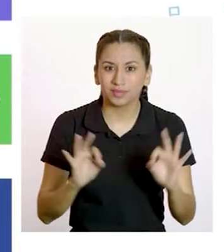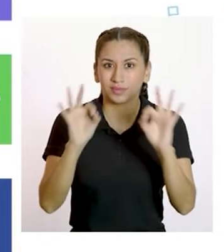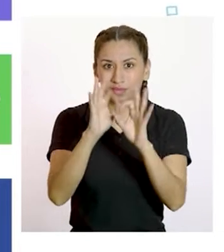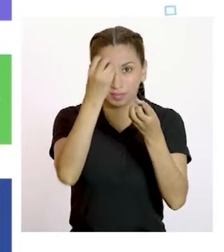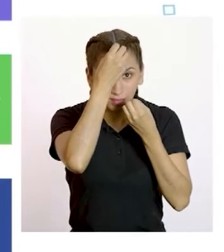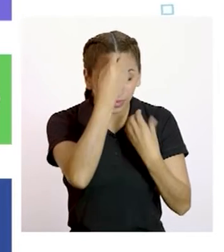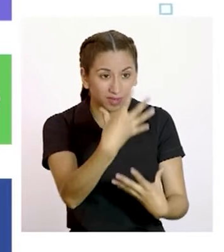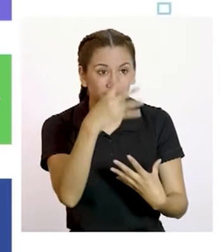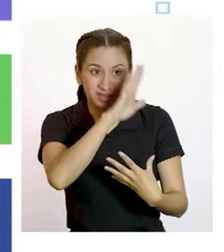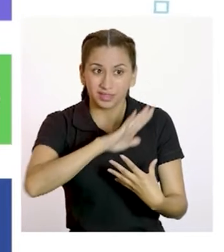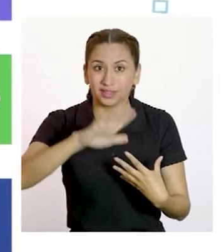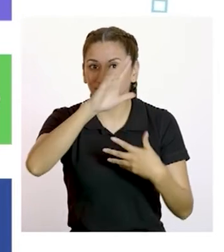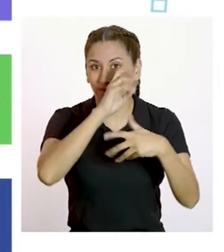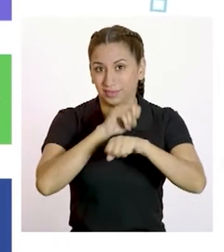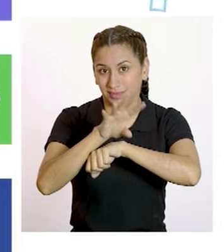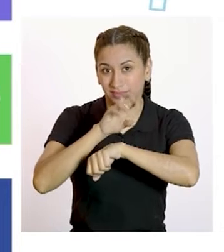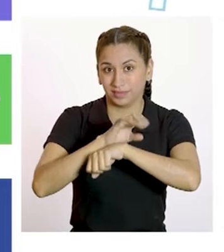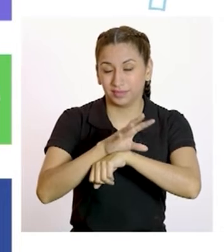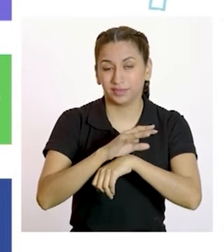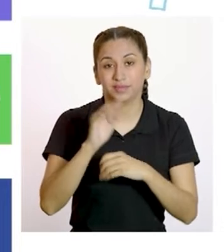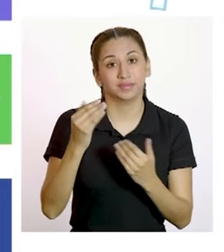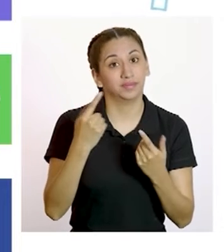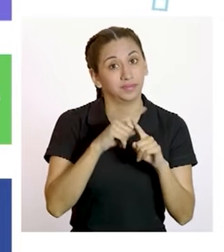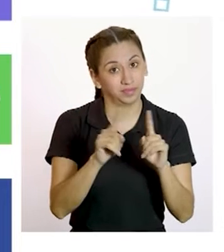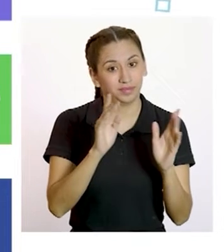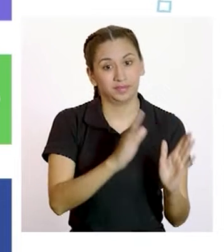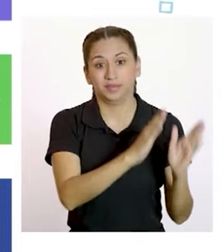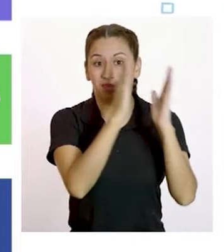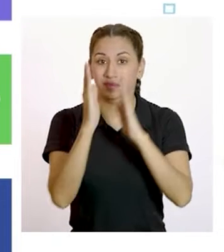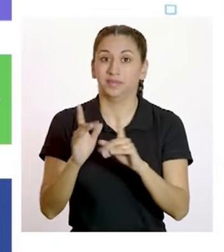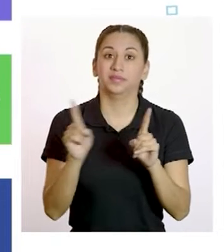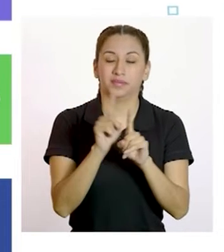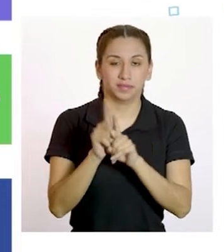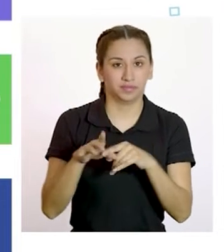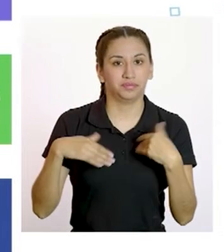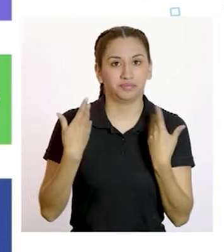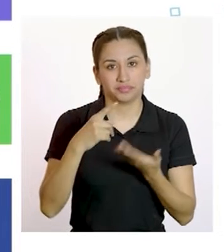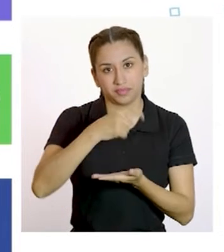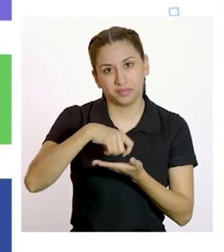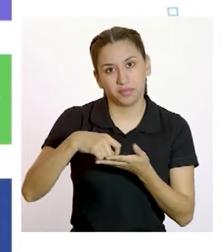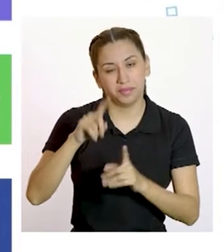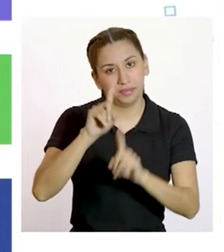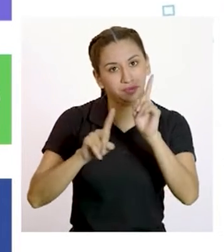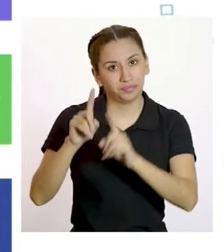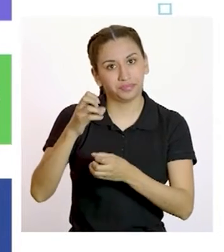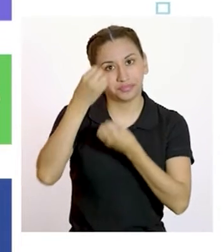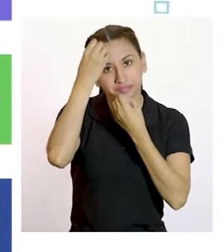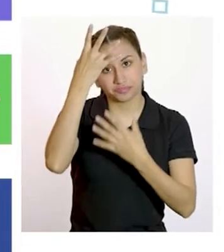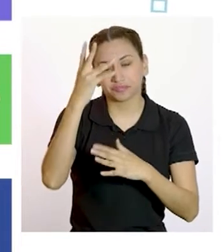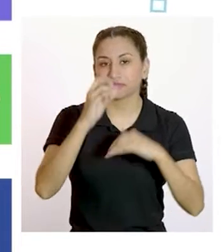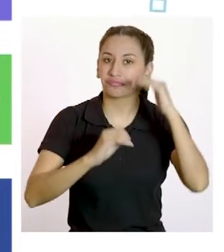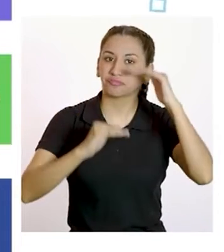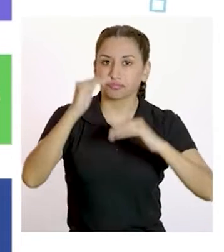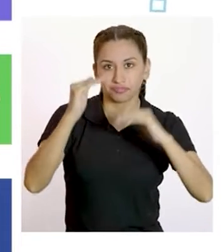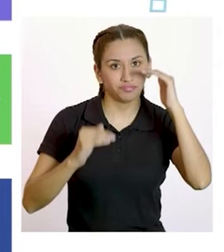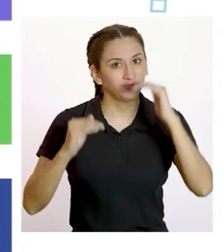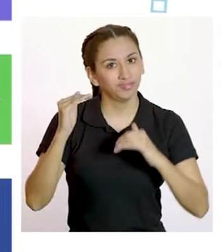las recomendaciones antes dadas. Sin embargo, también podrían escribirse algunos